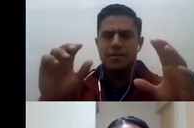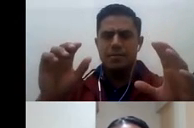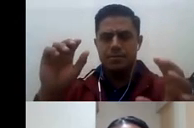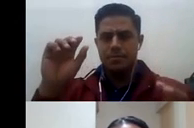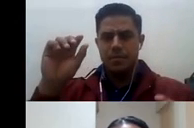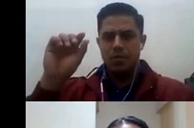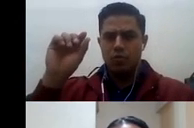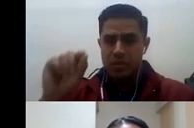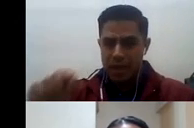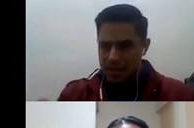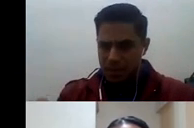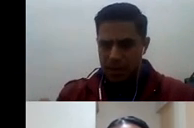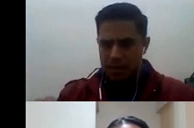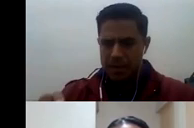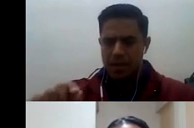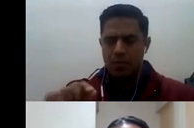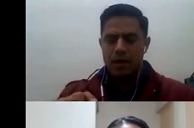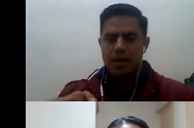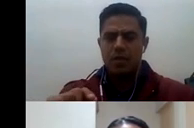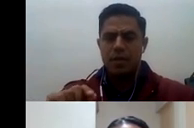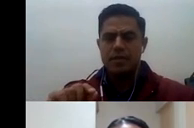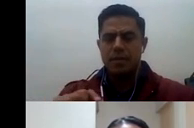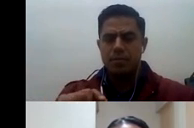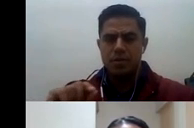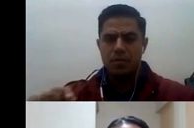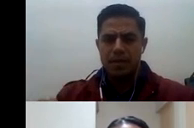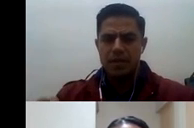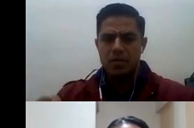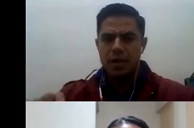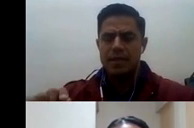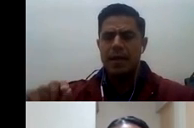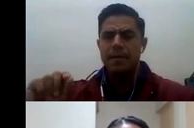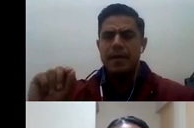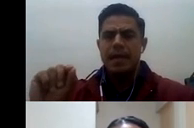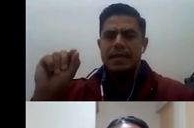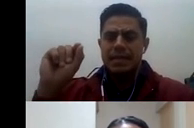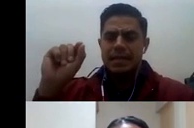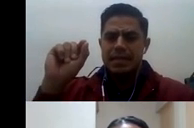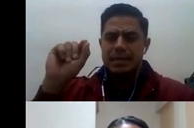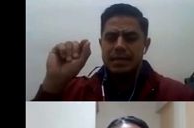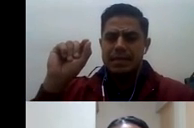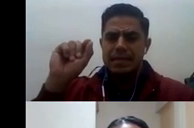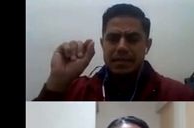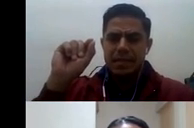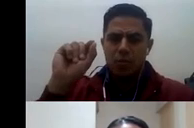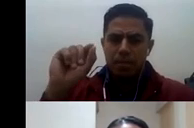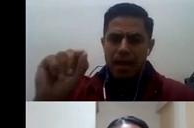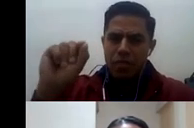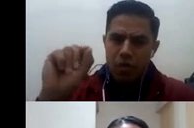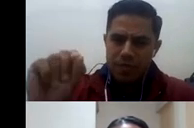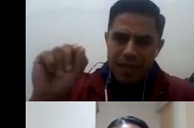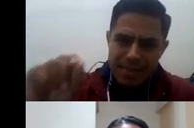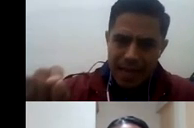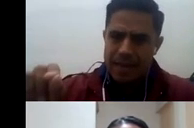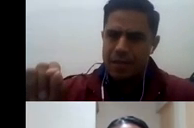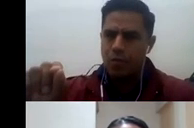aportaciones, ustedes primeramente como regidores y posteriormente la ciudadanía, se supiera